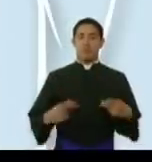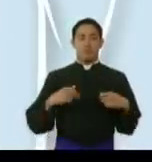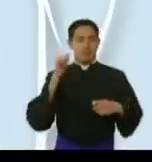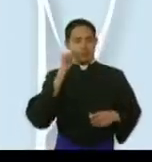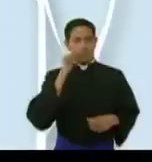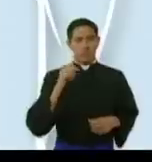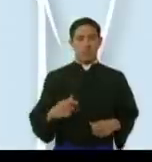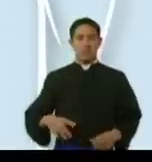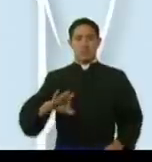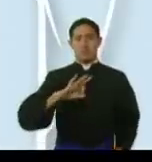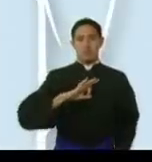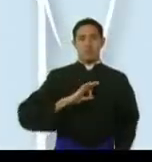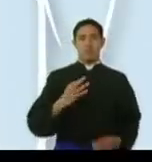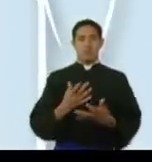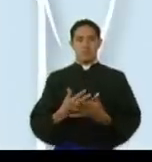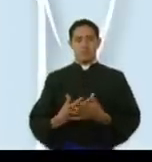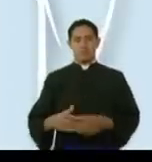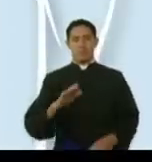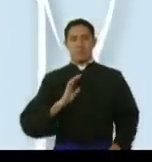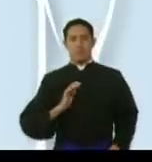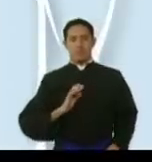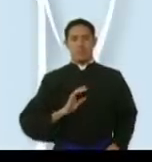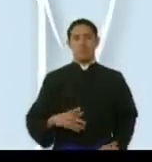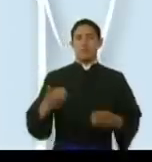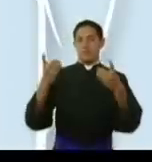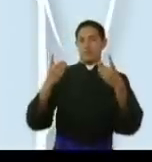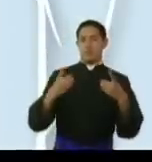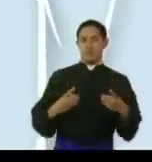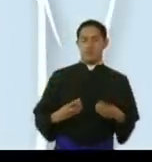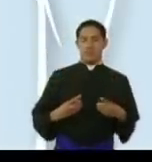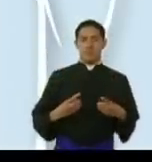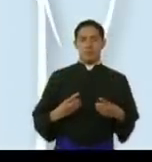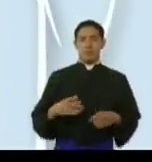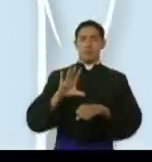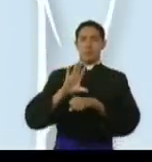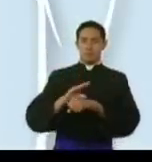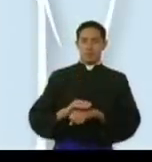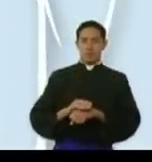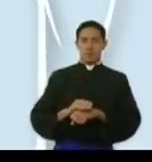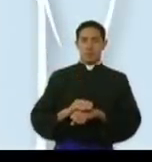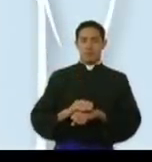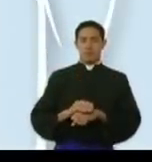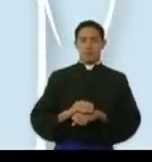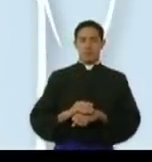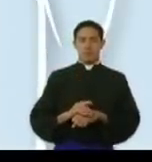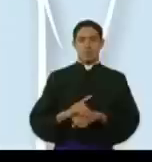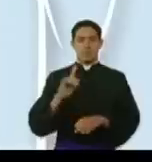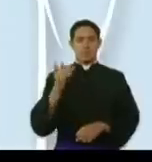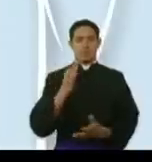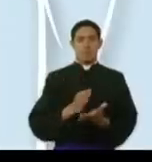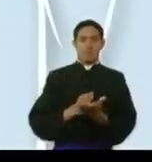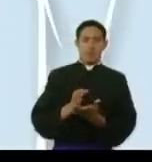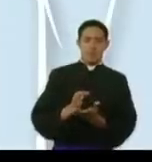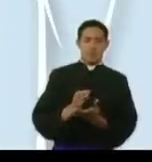las virtudes de la fe, de la esperanza y la caridad. Concédenos nunca comportarnos como si no